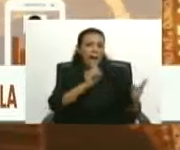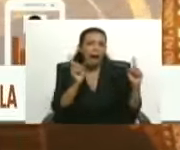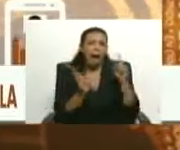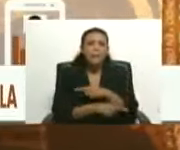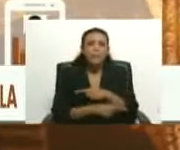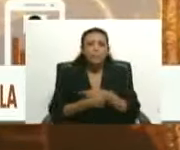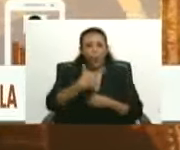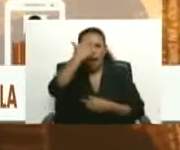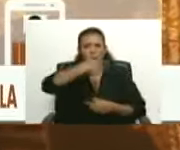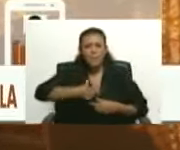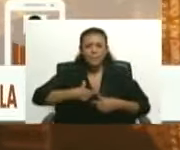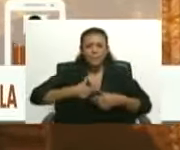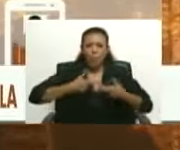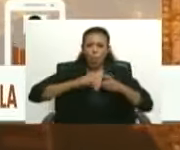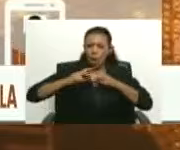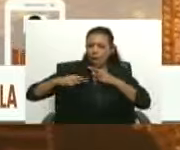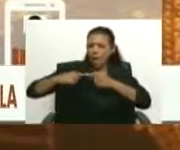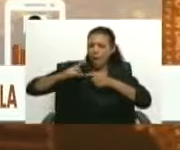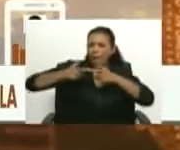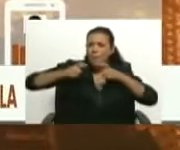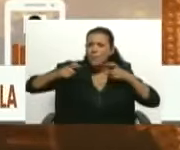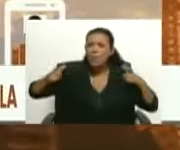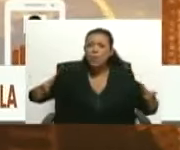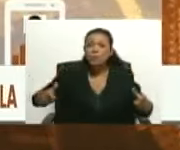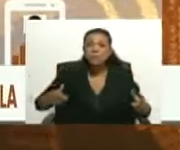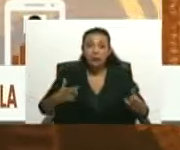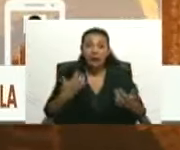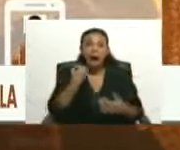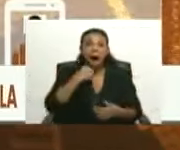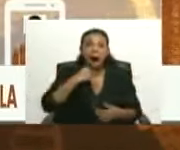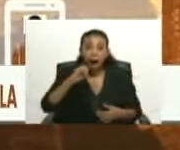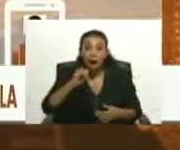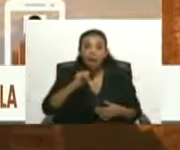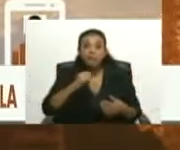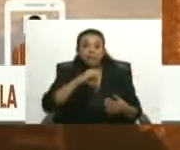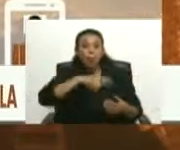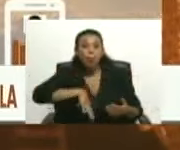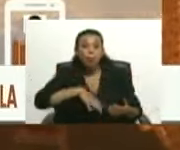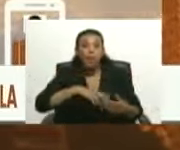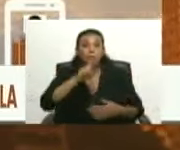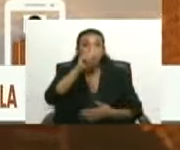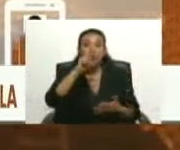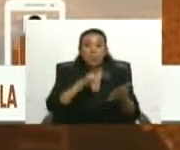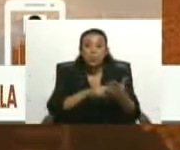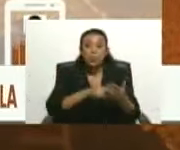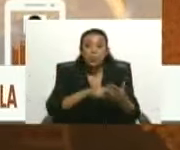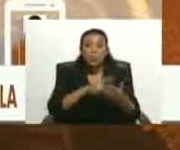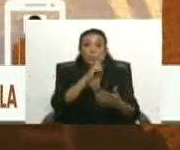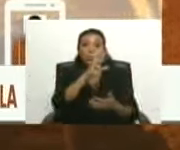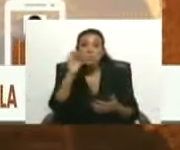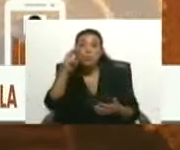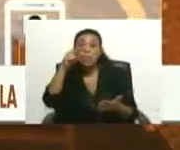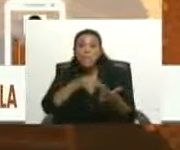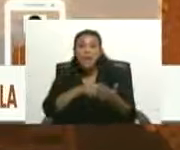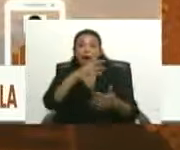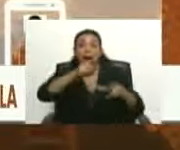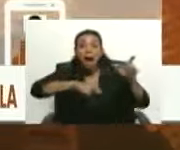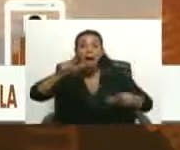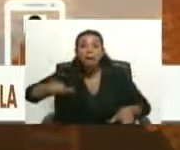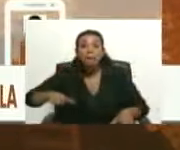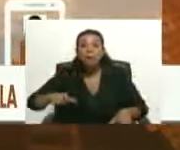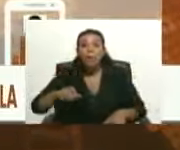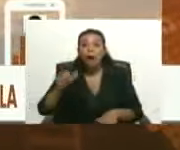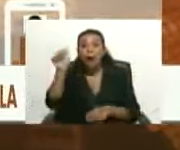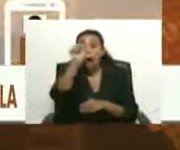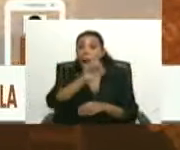ocupó todos los espacios. Hay registro de 200.000 años en África, en Asia hay registro